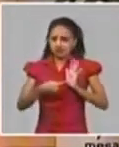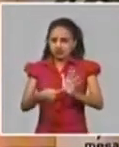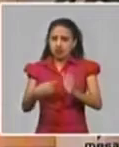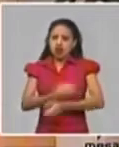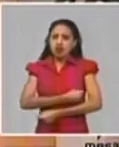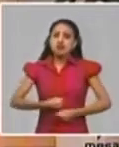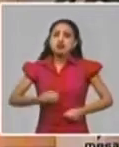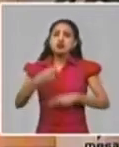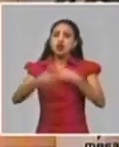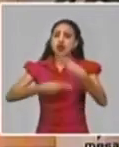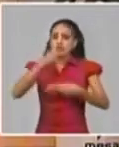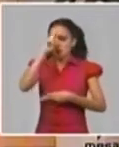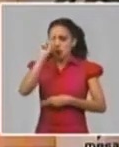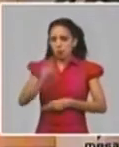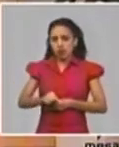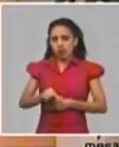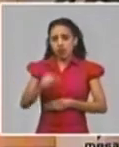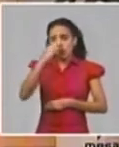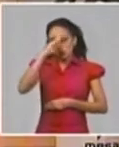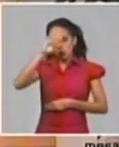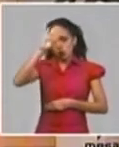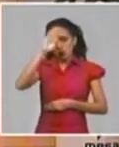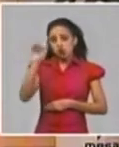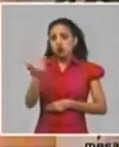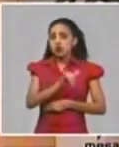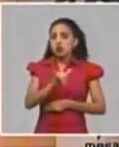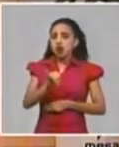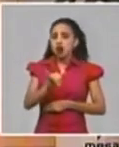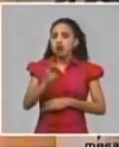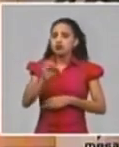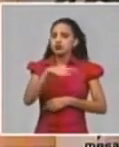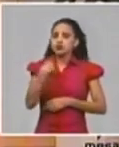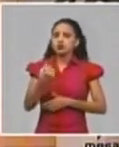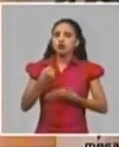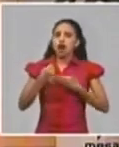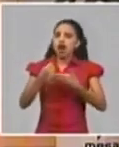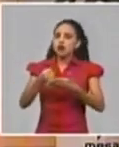hacen los profesionales de la salud de Cuba, sino también dar nuestro granito de arena a la humanidad.